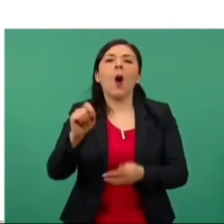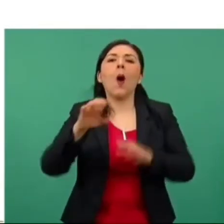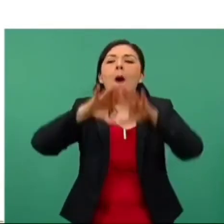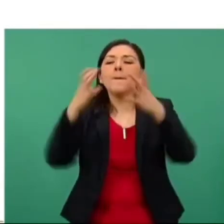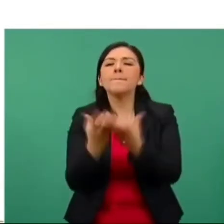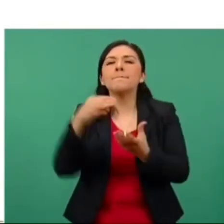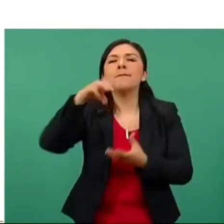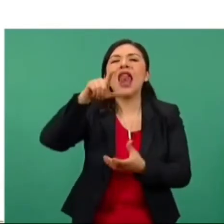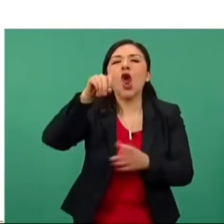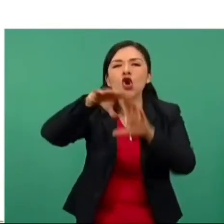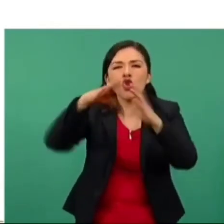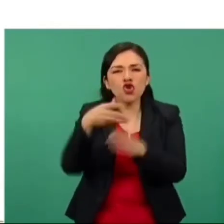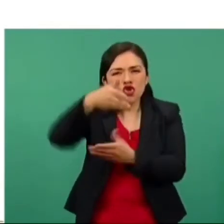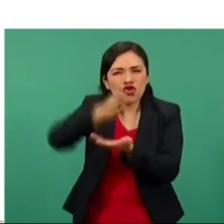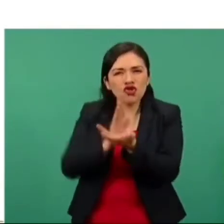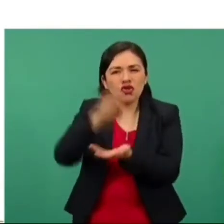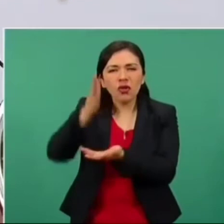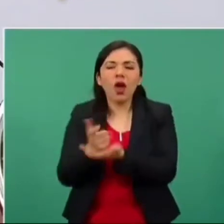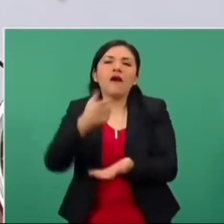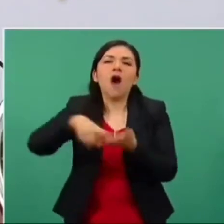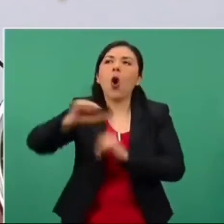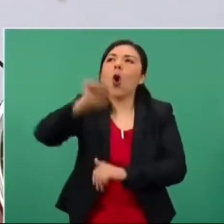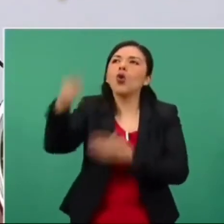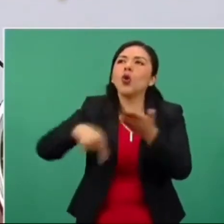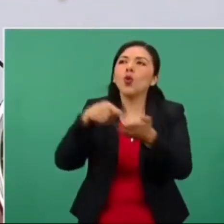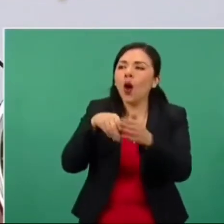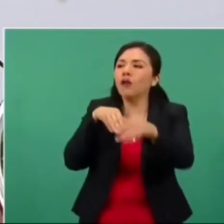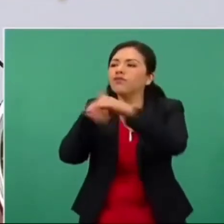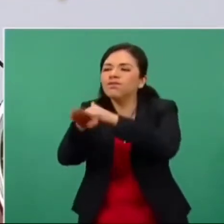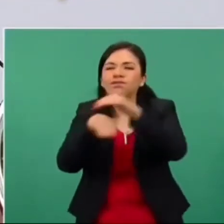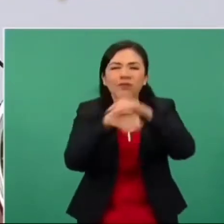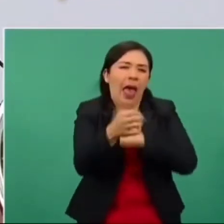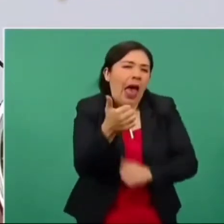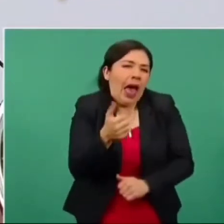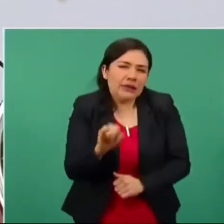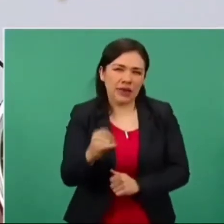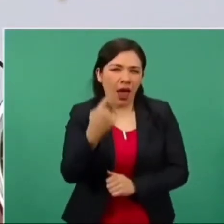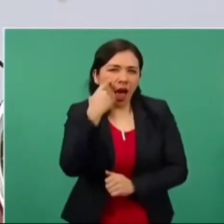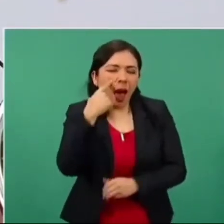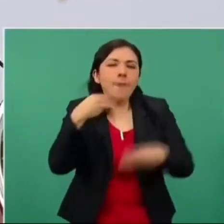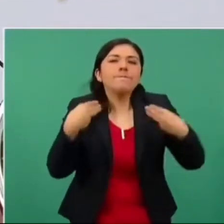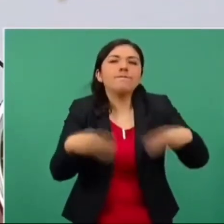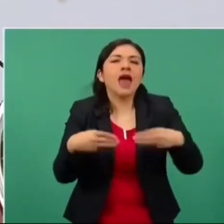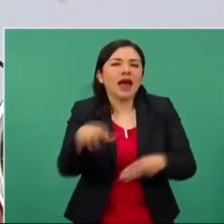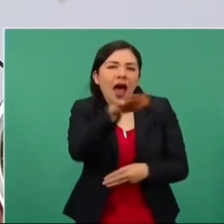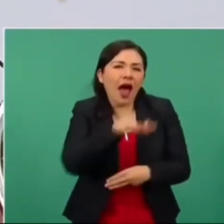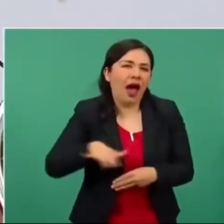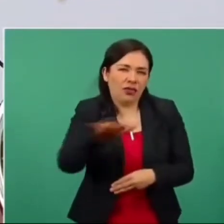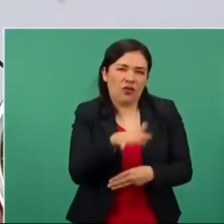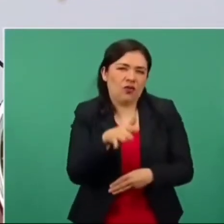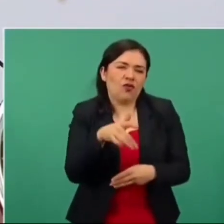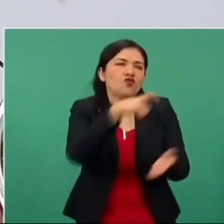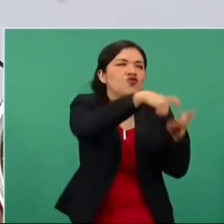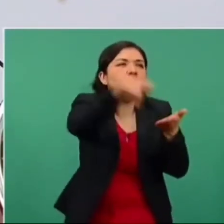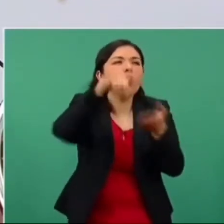en otro local, compras la tortilla en otro local, porque así está organizada la central de